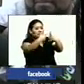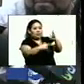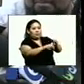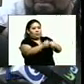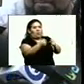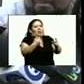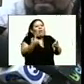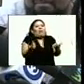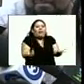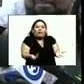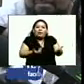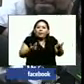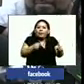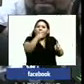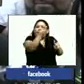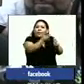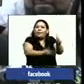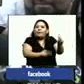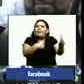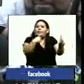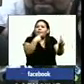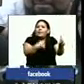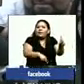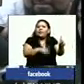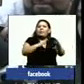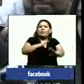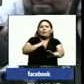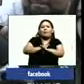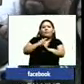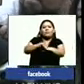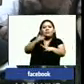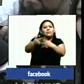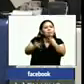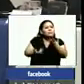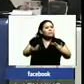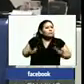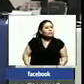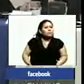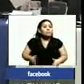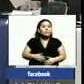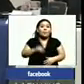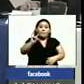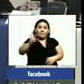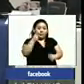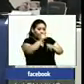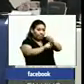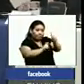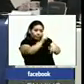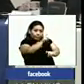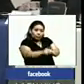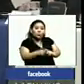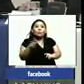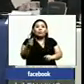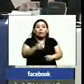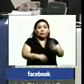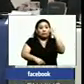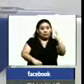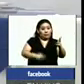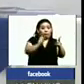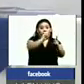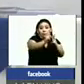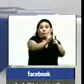entonces uno piensa, ¿y quién es ella para defender entonces los derechos humanos? En la primera jornada fueron entrevistados tres